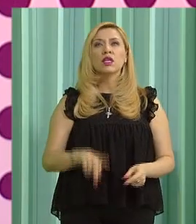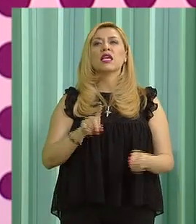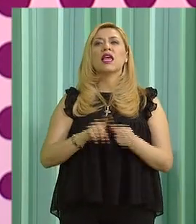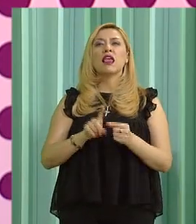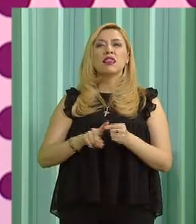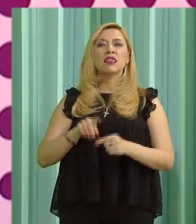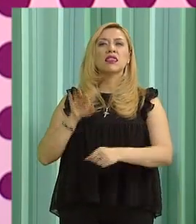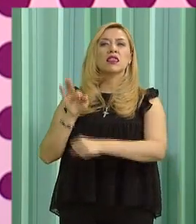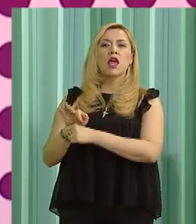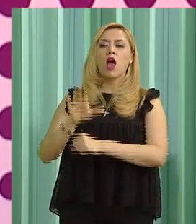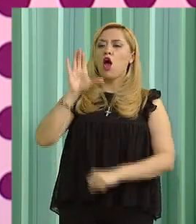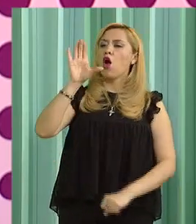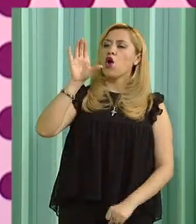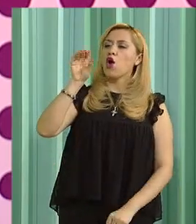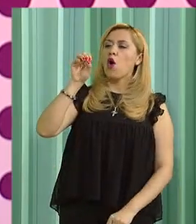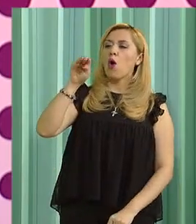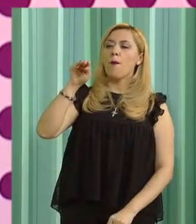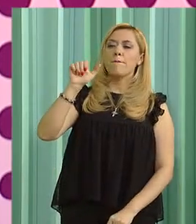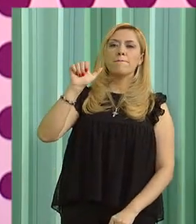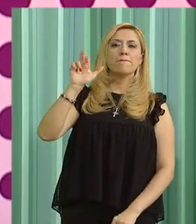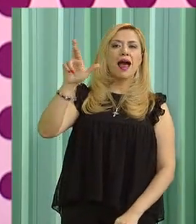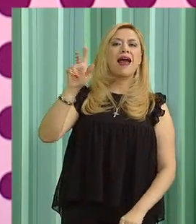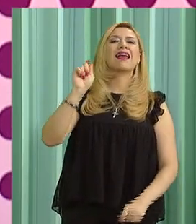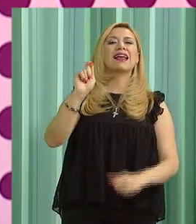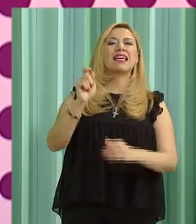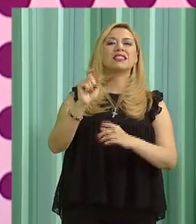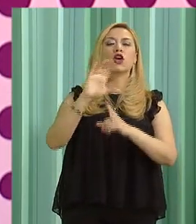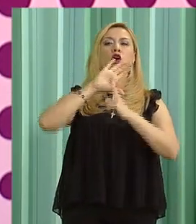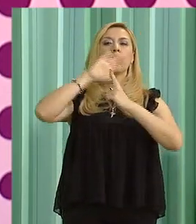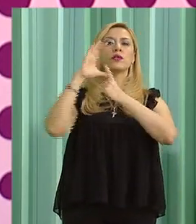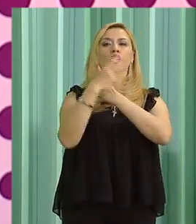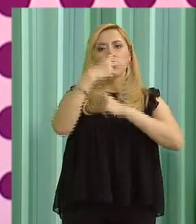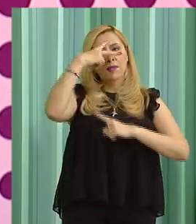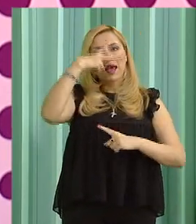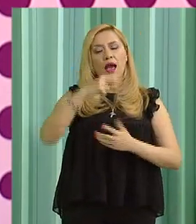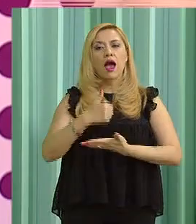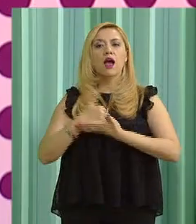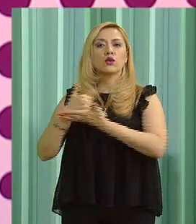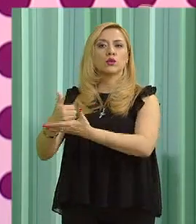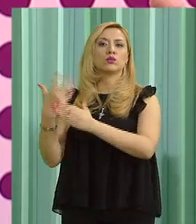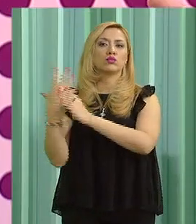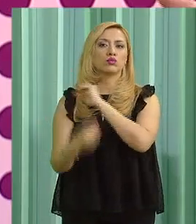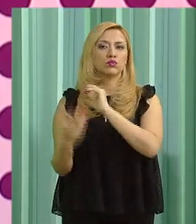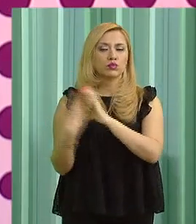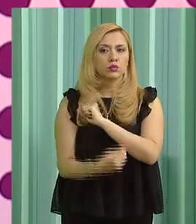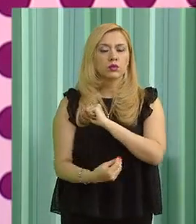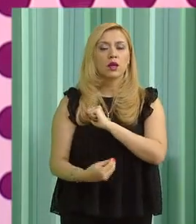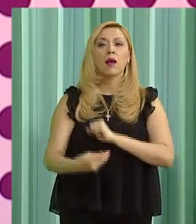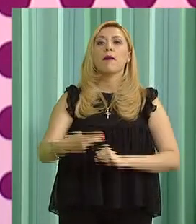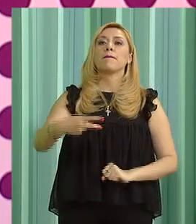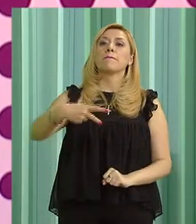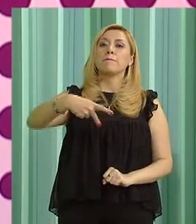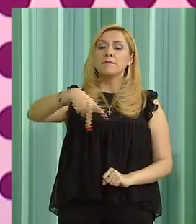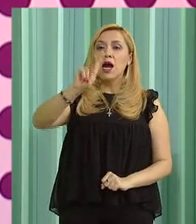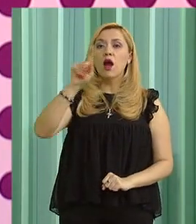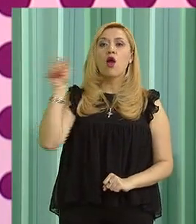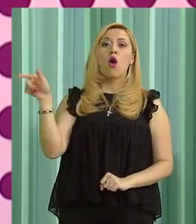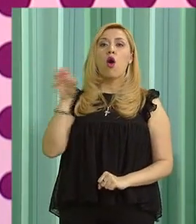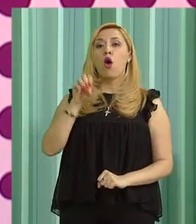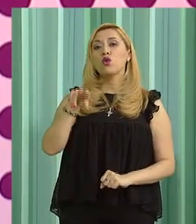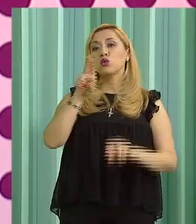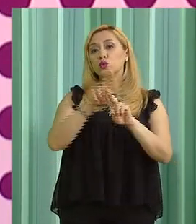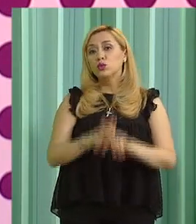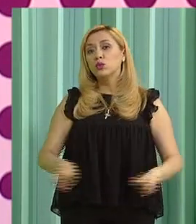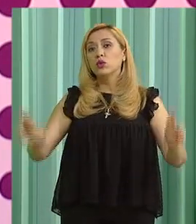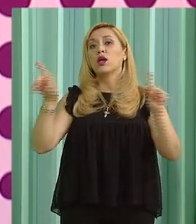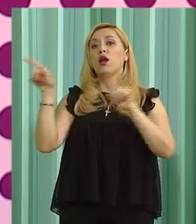es Comar, pero digamos que en este imaginario de las personas, ACNUR es la agencia que atiende